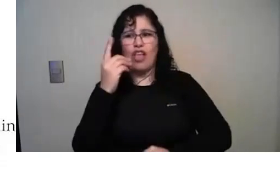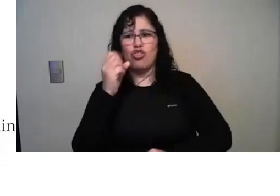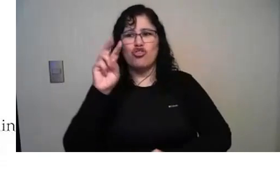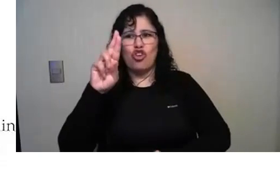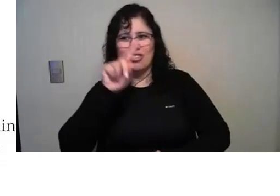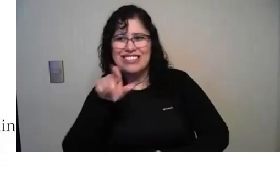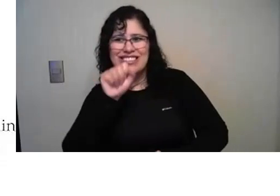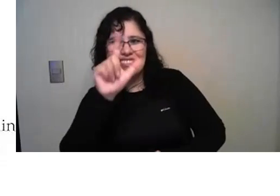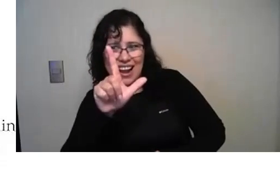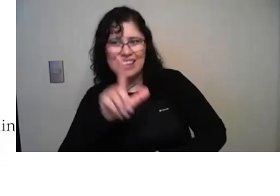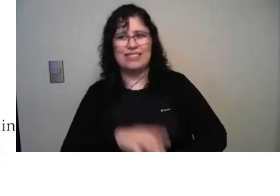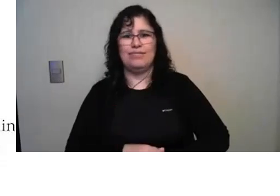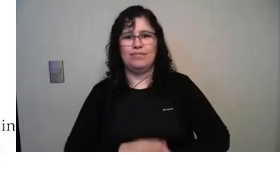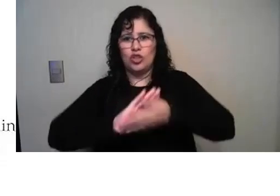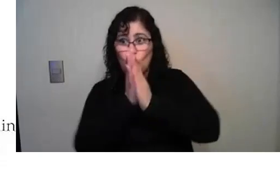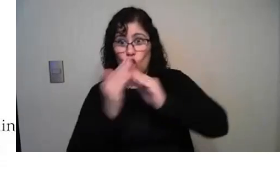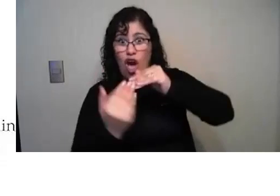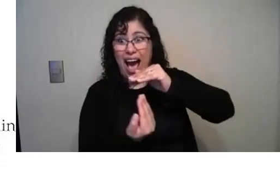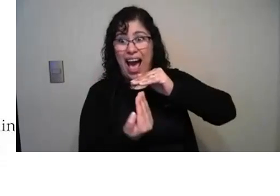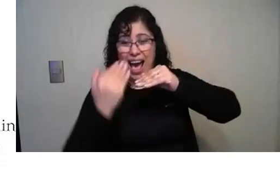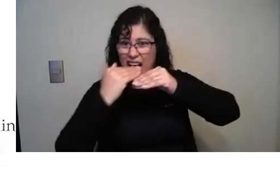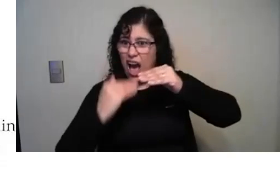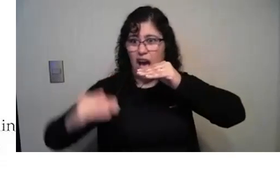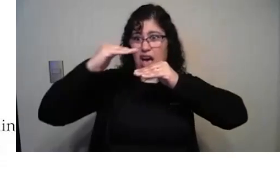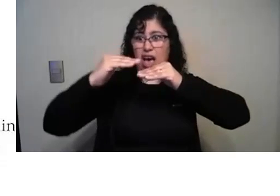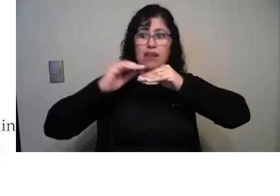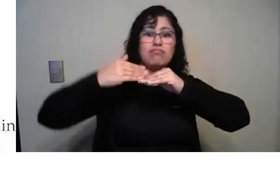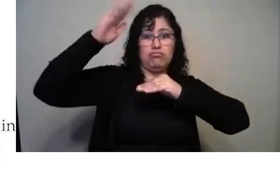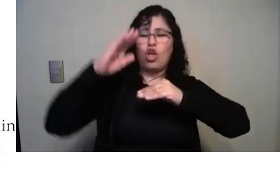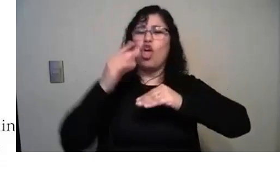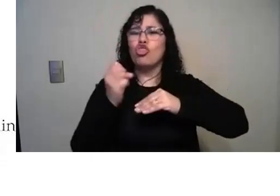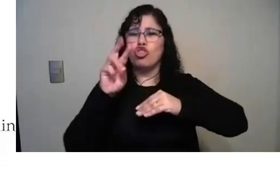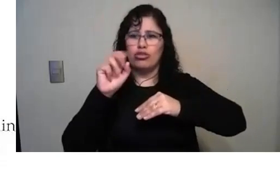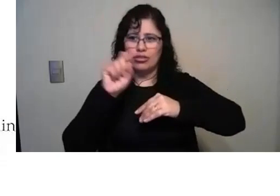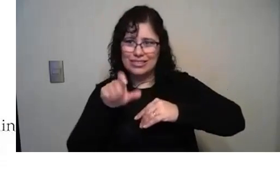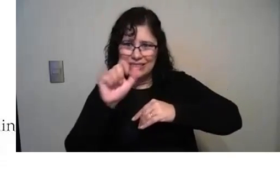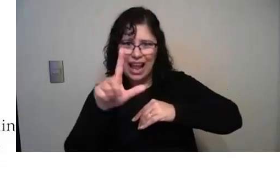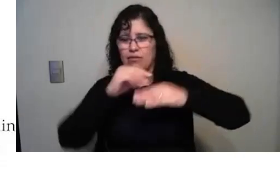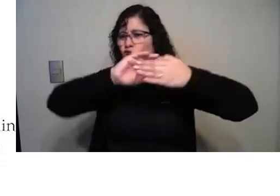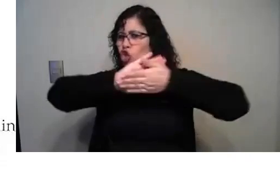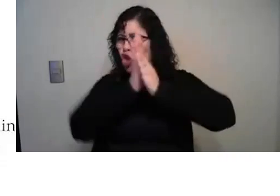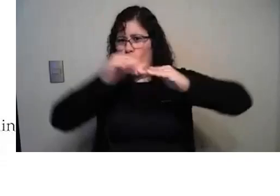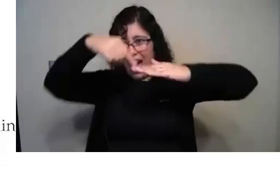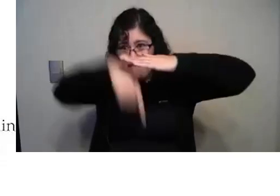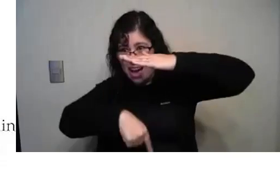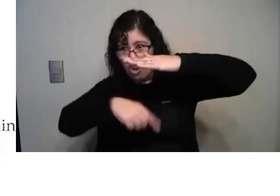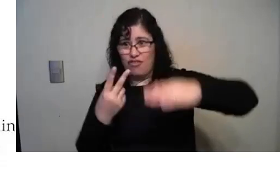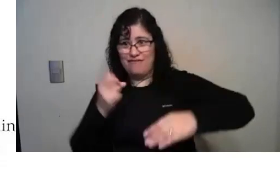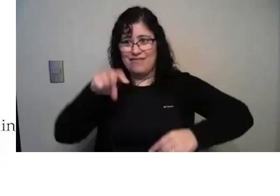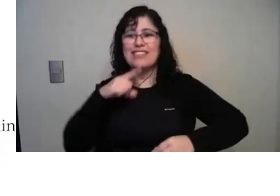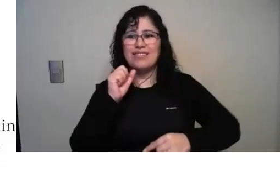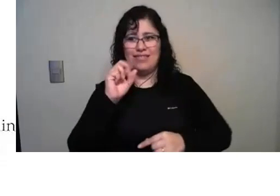arriba, esto es dorsal y todo lo que queda es ventral. En cambio acá, ¿cierto? Respecto al